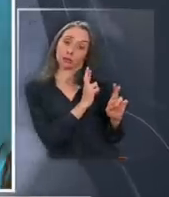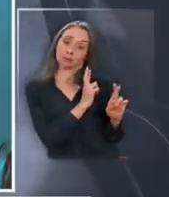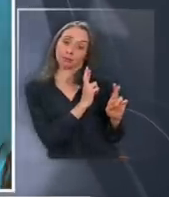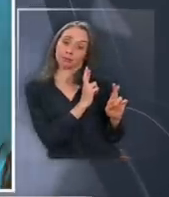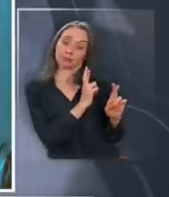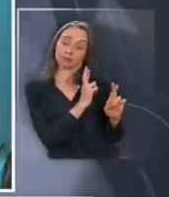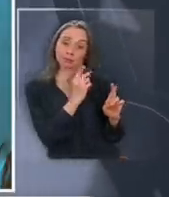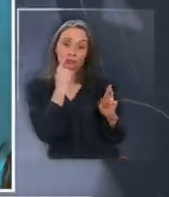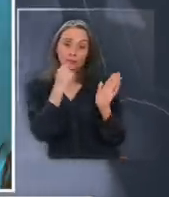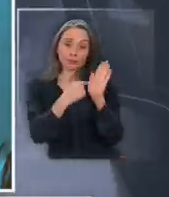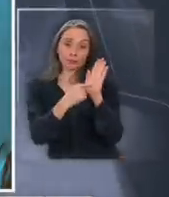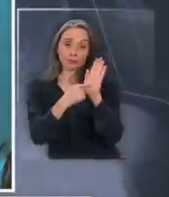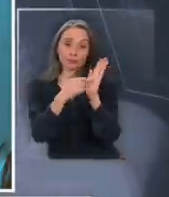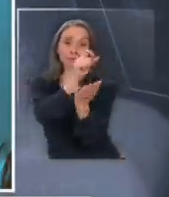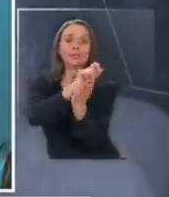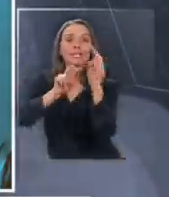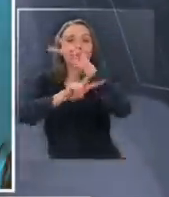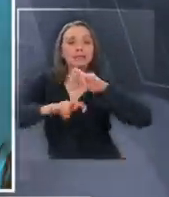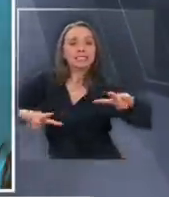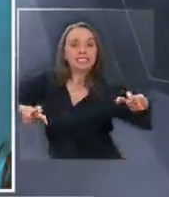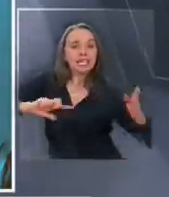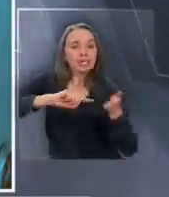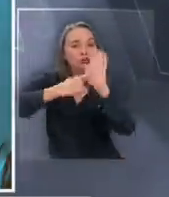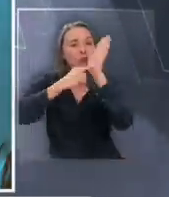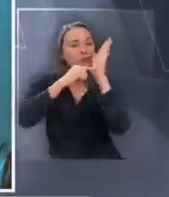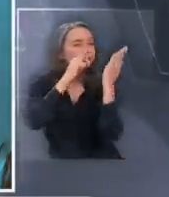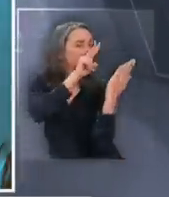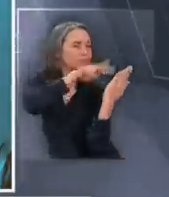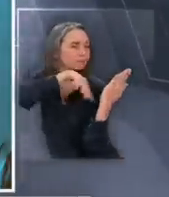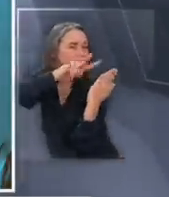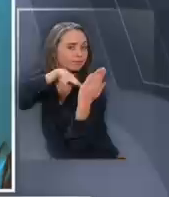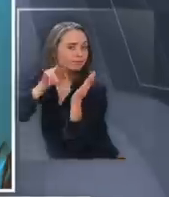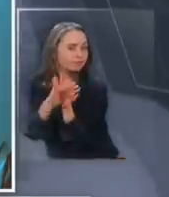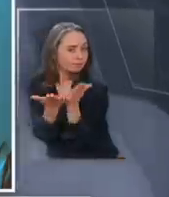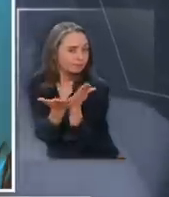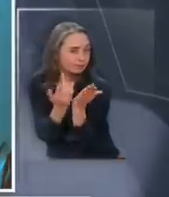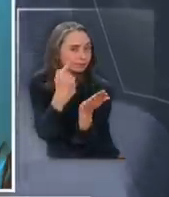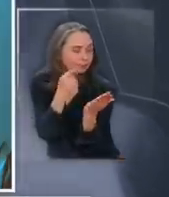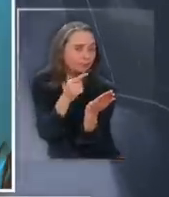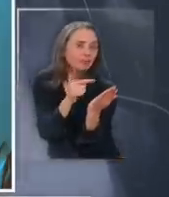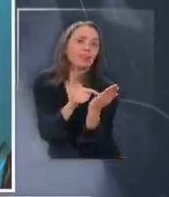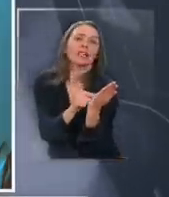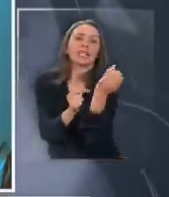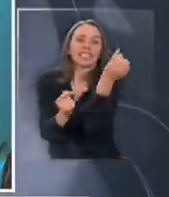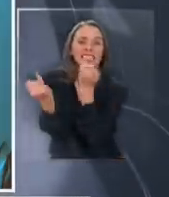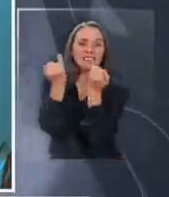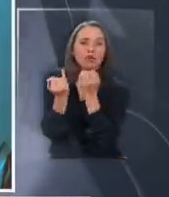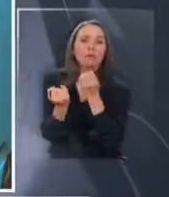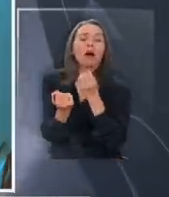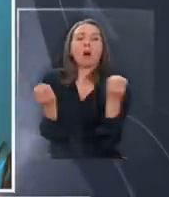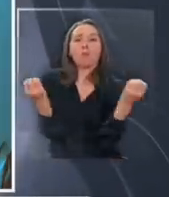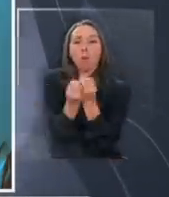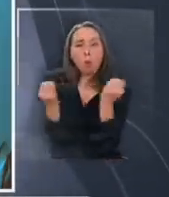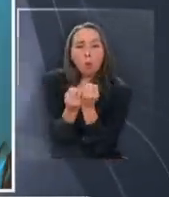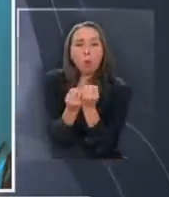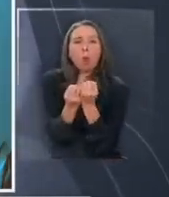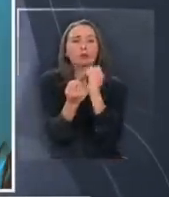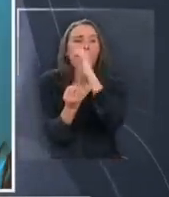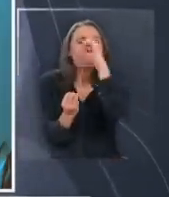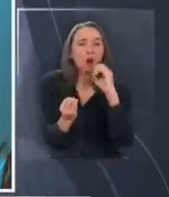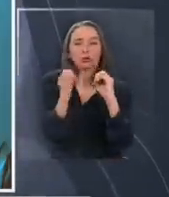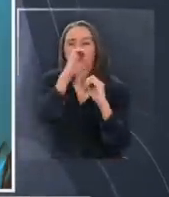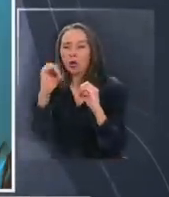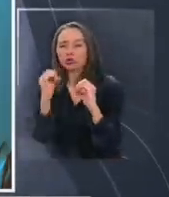que hay publicado en la literatura. ¿Y qué vemos? Que si uno analiza los datos numerosos, cuantiosos que